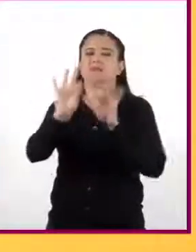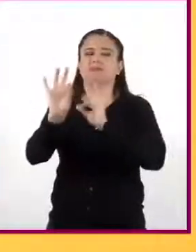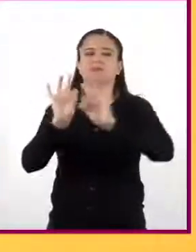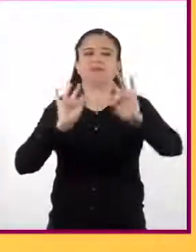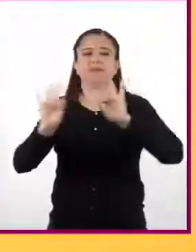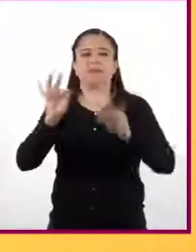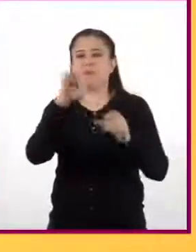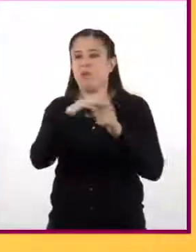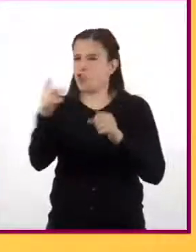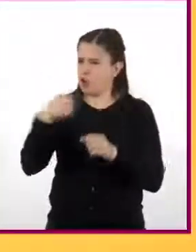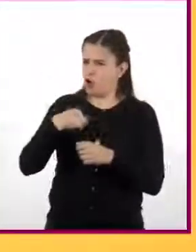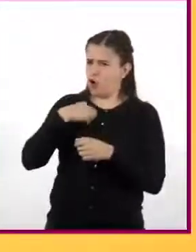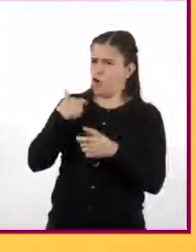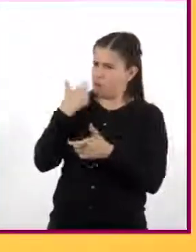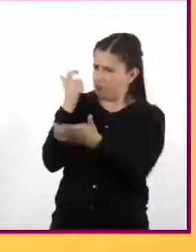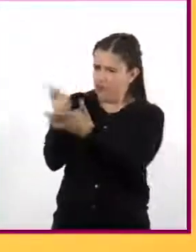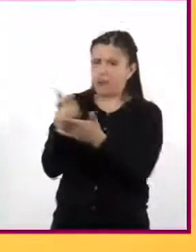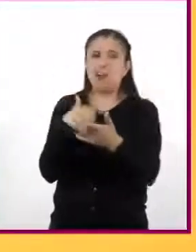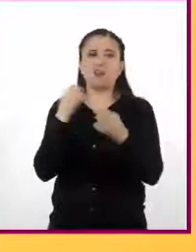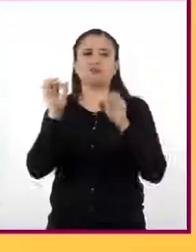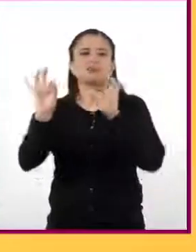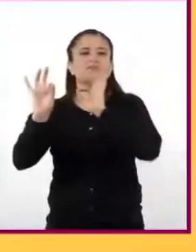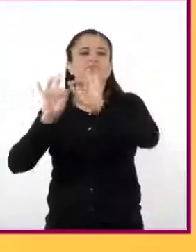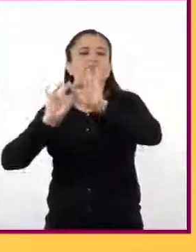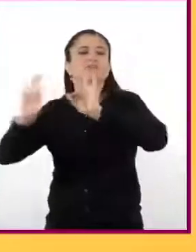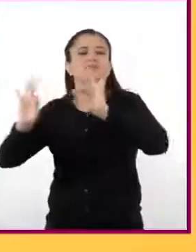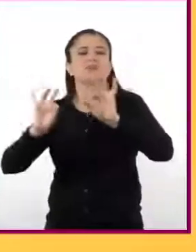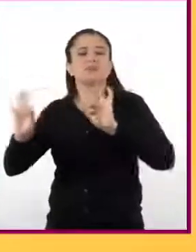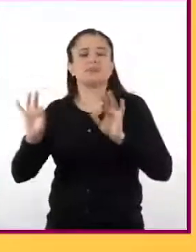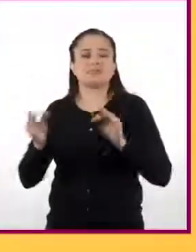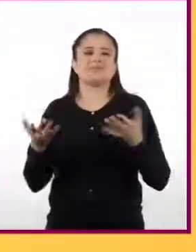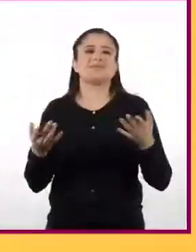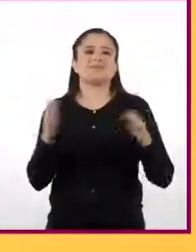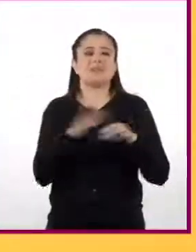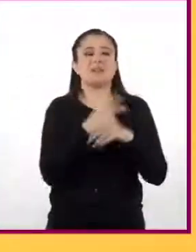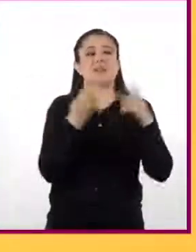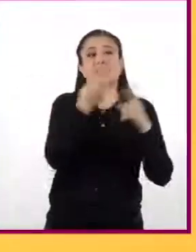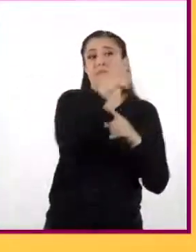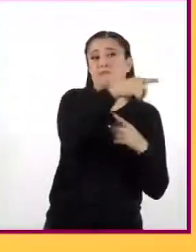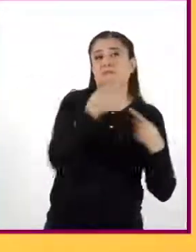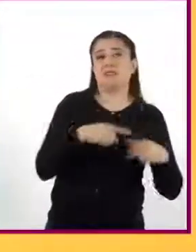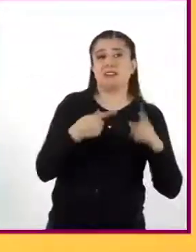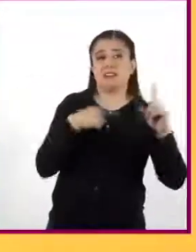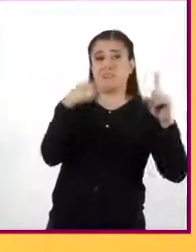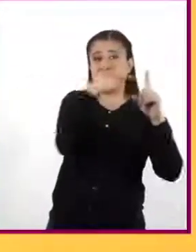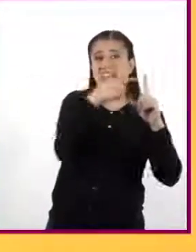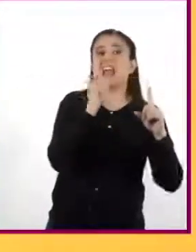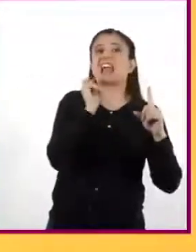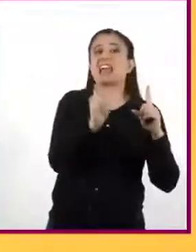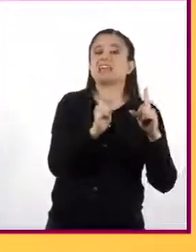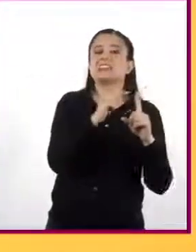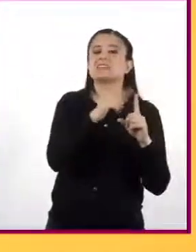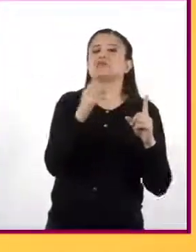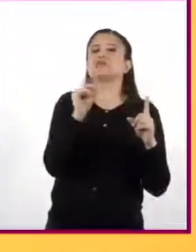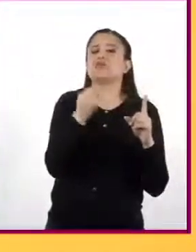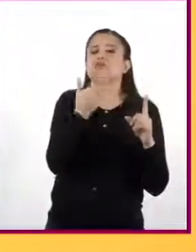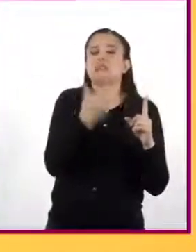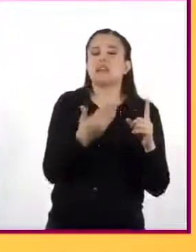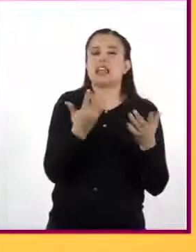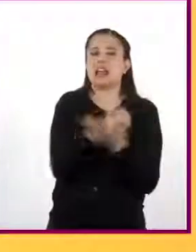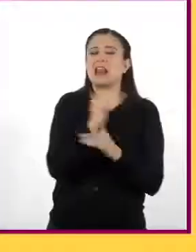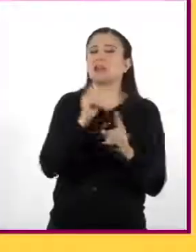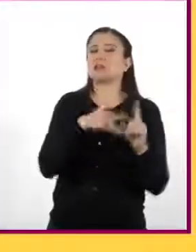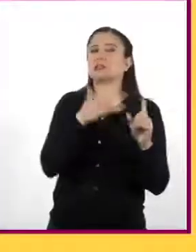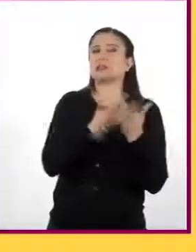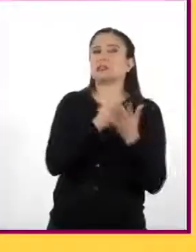sucede, afecta a la democracia porque es posible que la persona electa no sea necesariamente aquella que expresa la voluntad de las